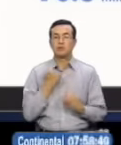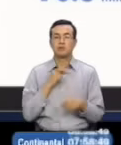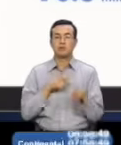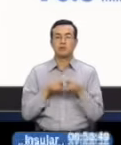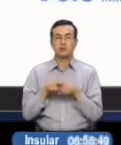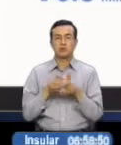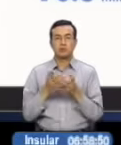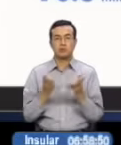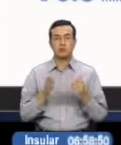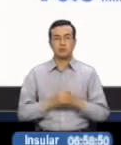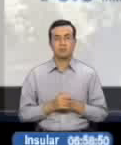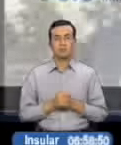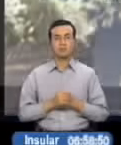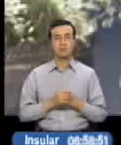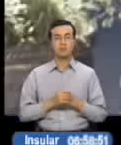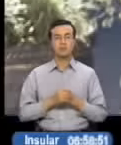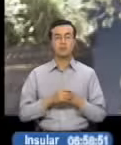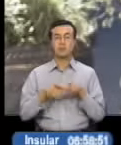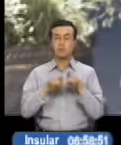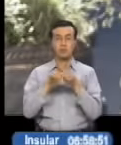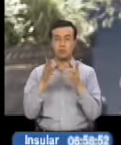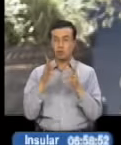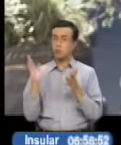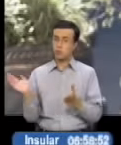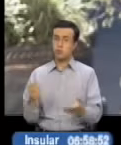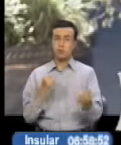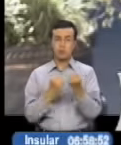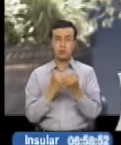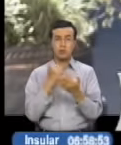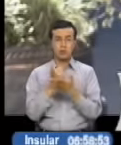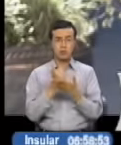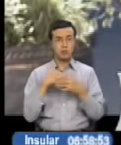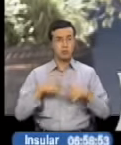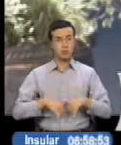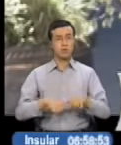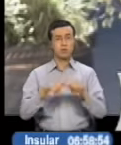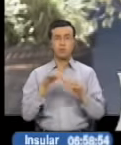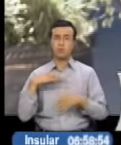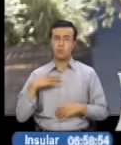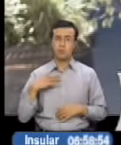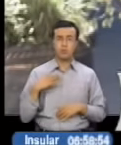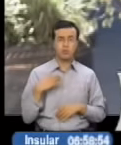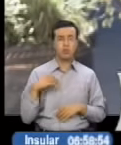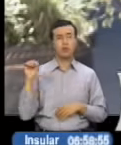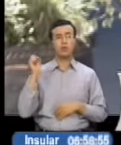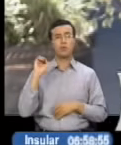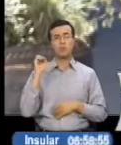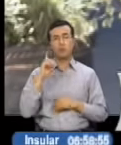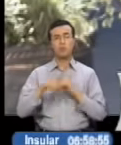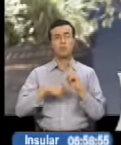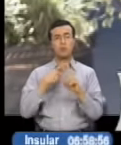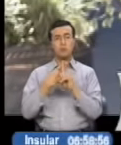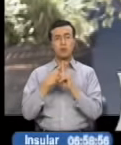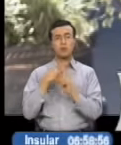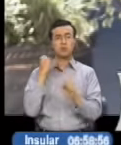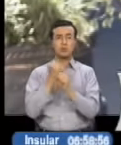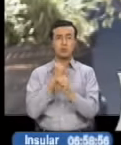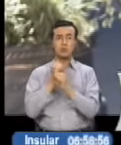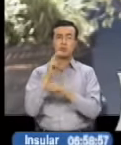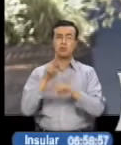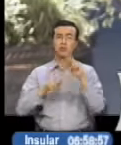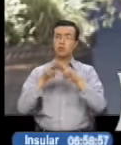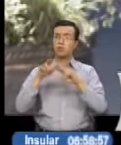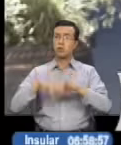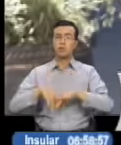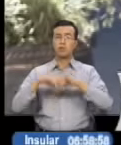atletismo. Si no vamos a competir, podemos ir a ayudar, podemos sumarnos a ser voluntarios o también a sumarnos a las labores de reconstrucción